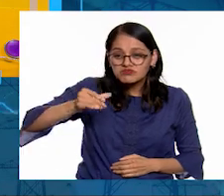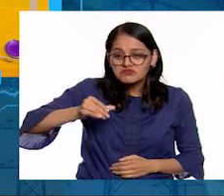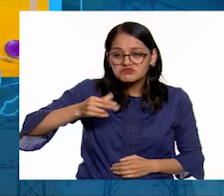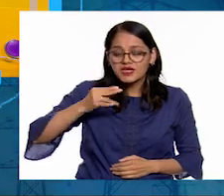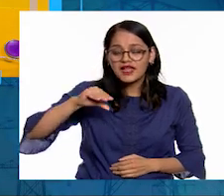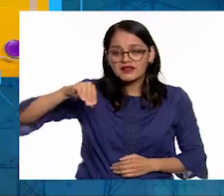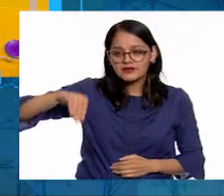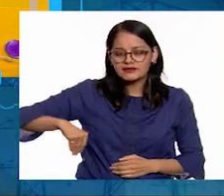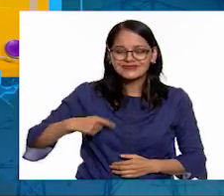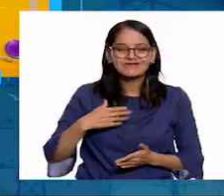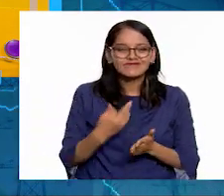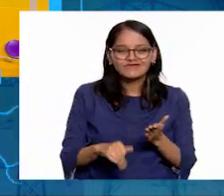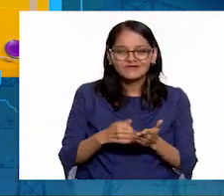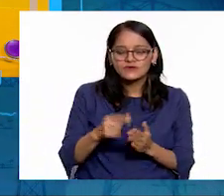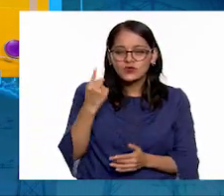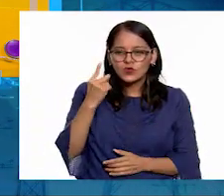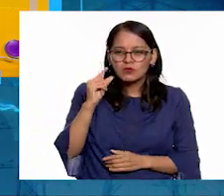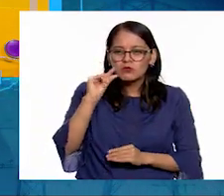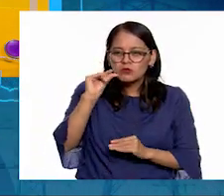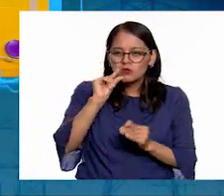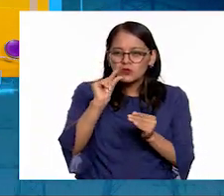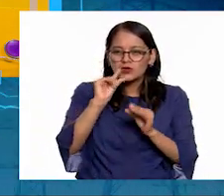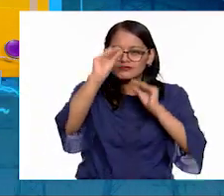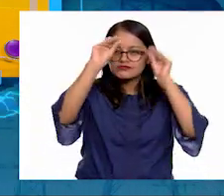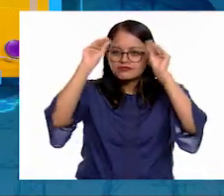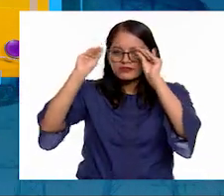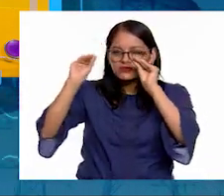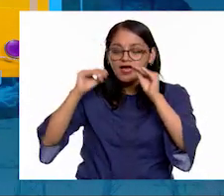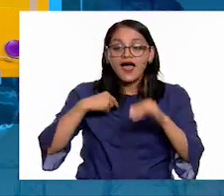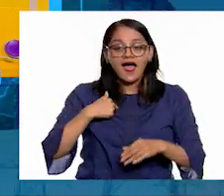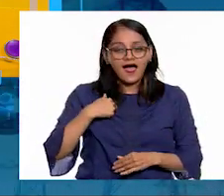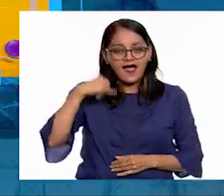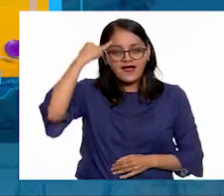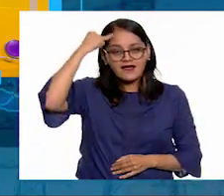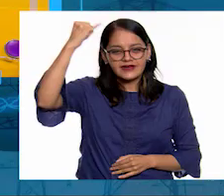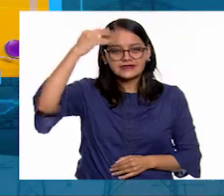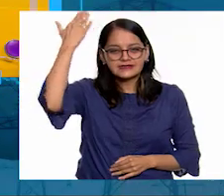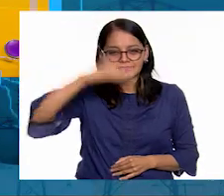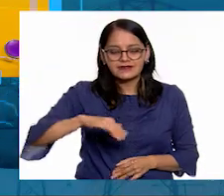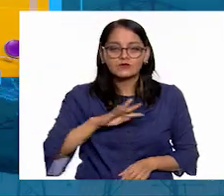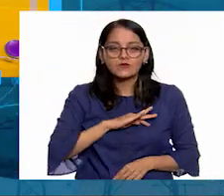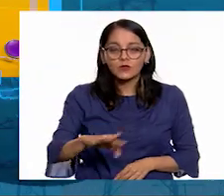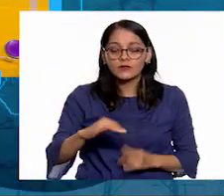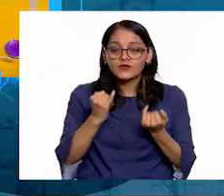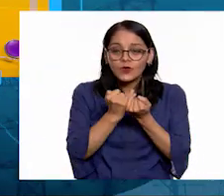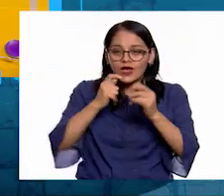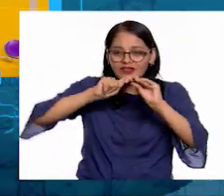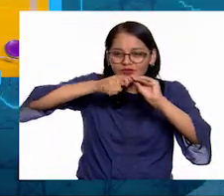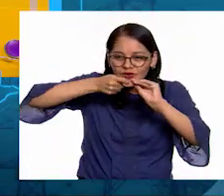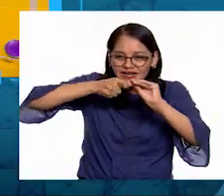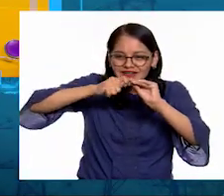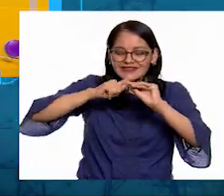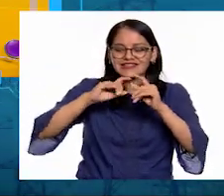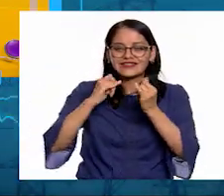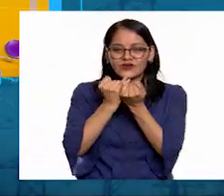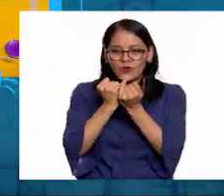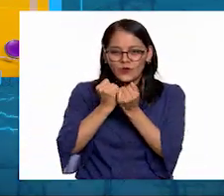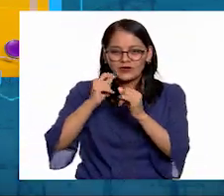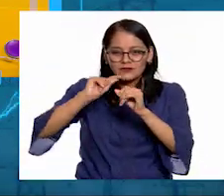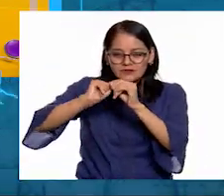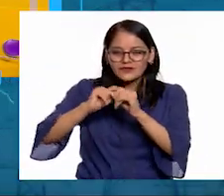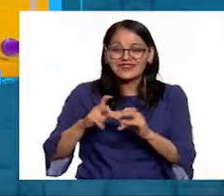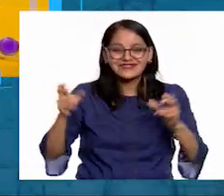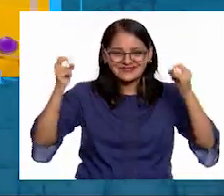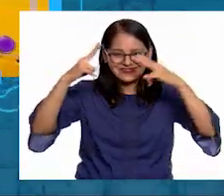Creo que me falta un poco de decoración. ¡Ah! ¡Ya sé! ¡Puedo poner tuerquitas y tornillos! ¡Sí!